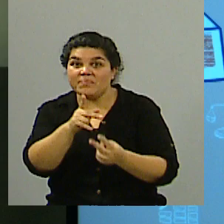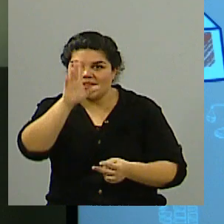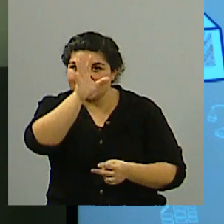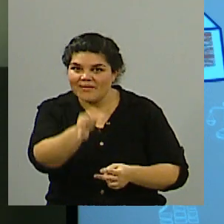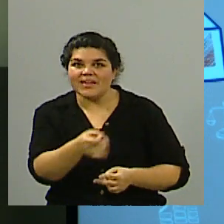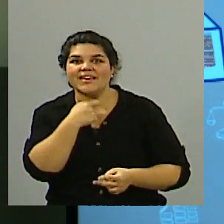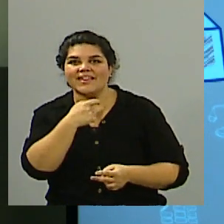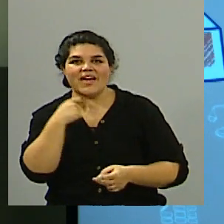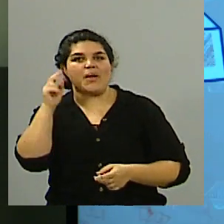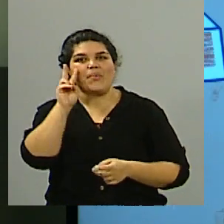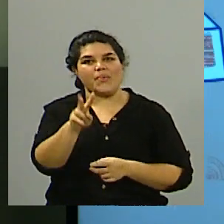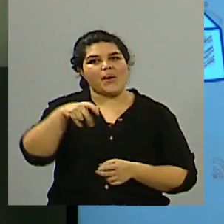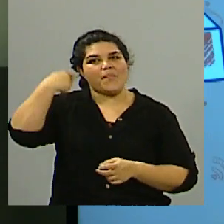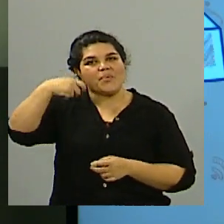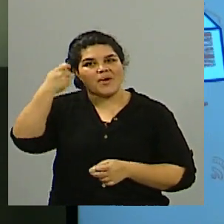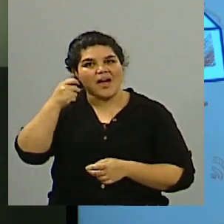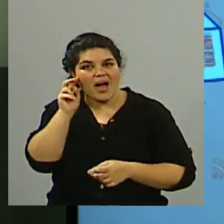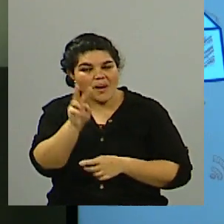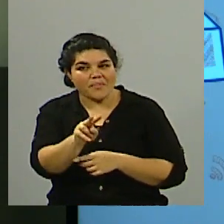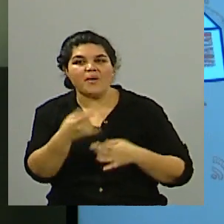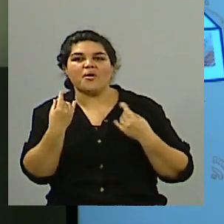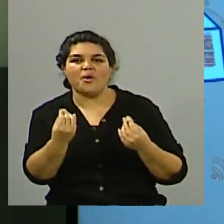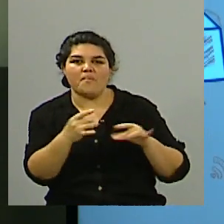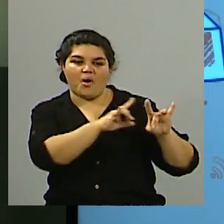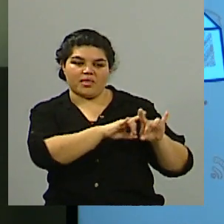la programación de Señalú, podés ingresar a